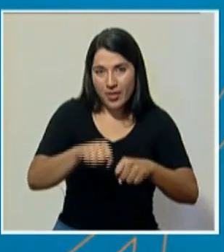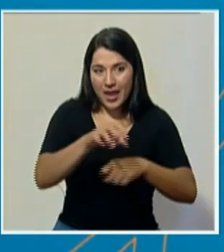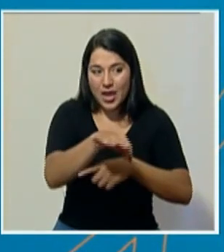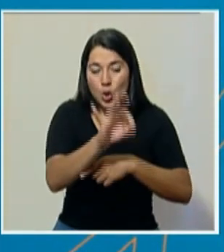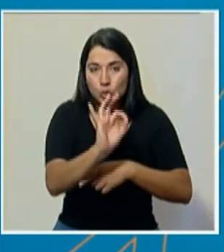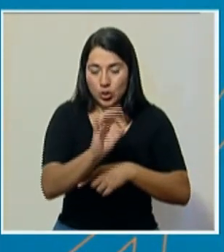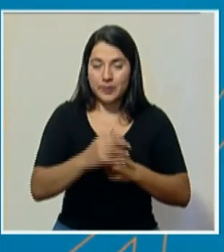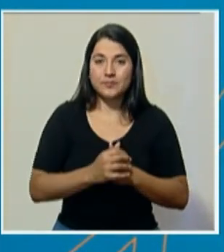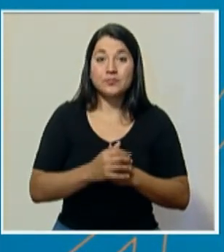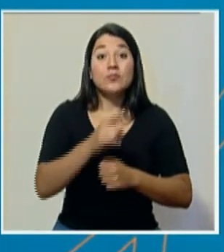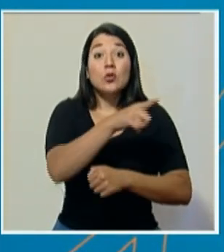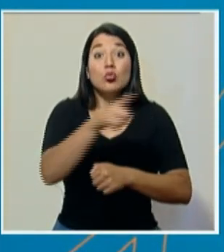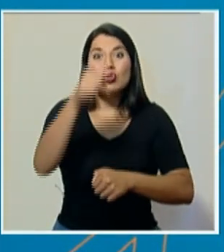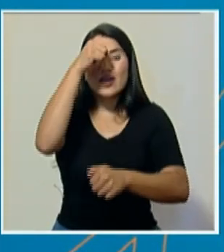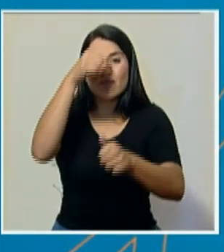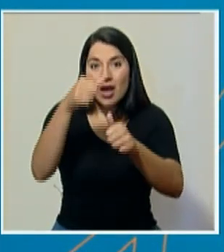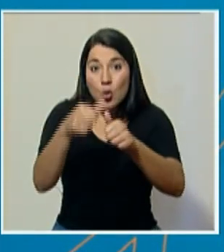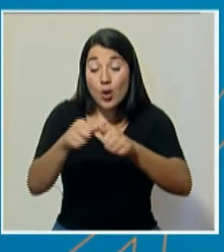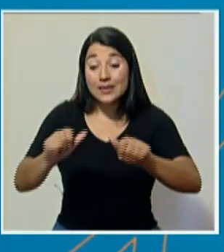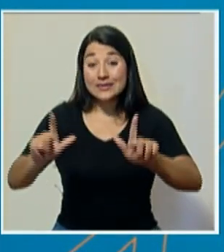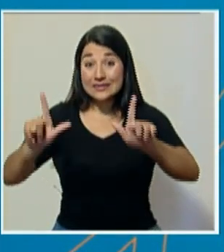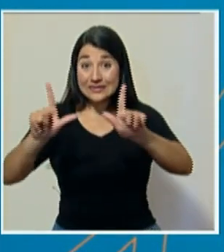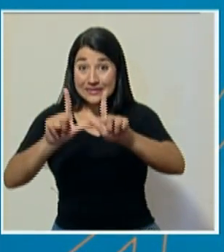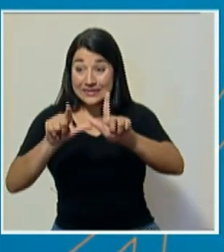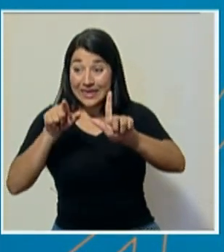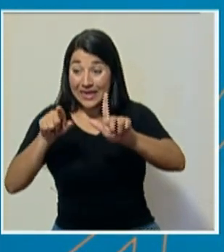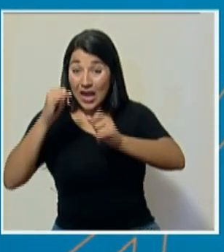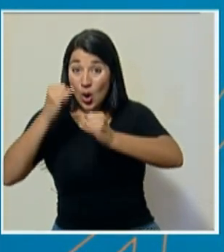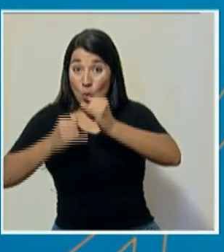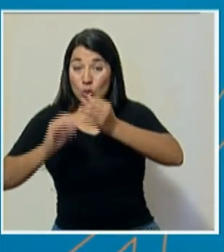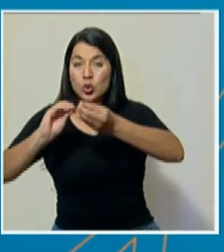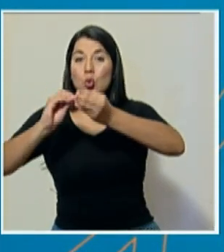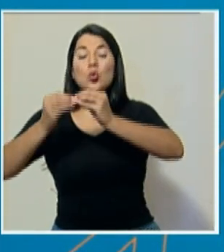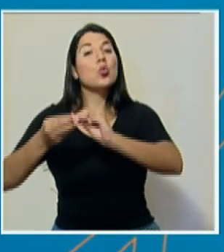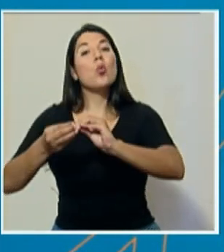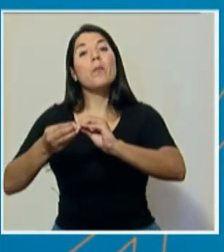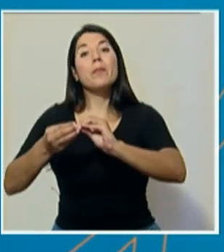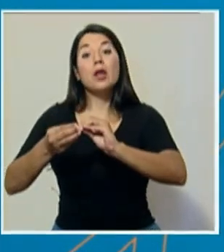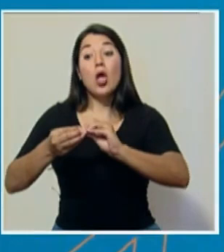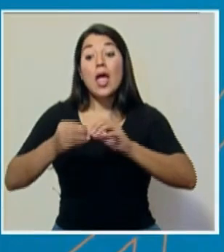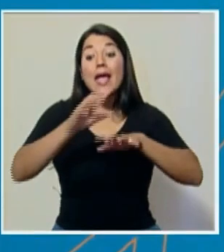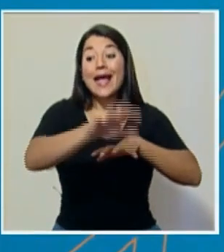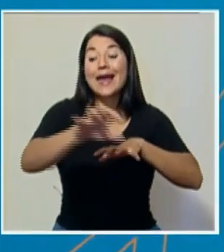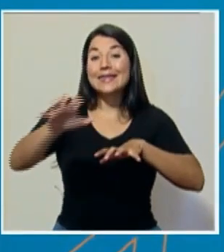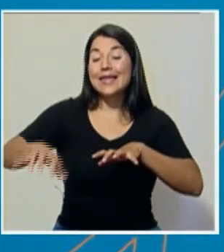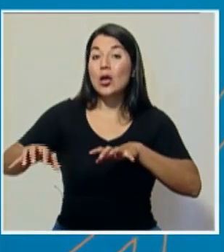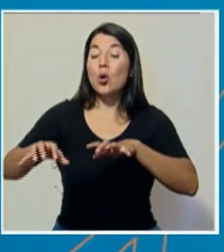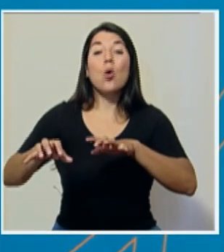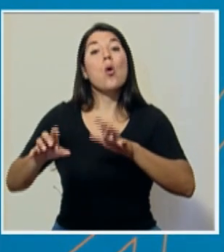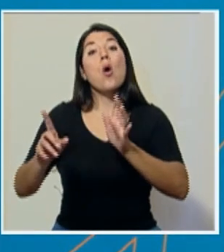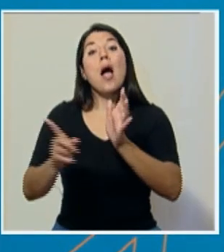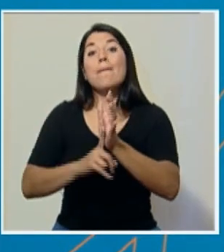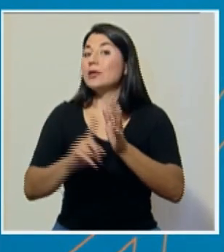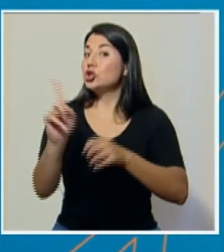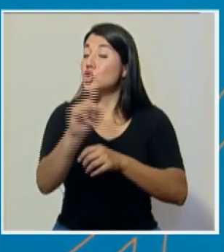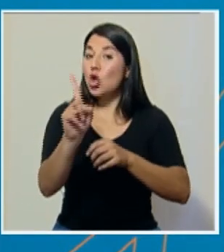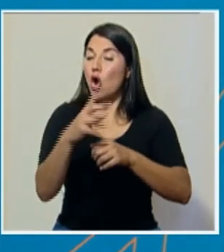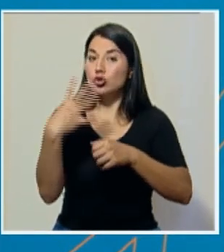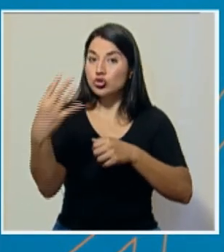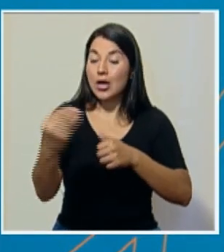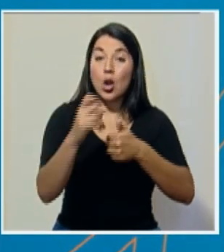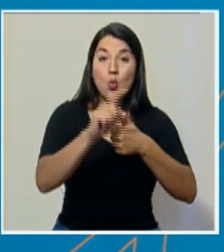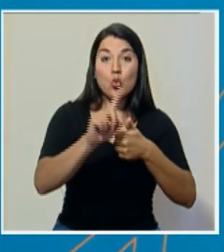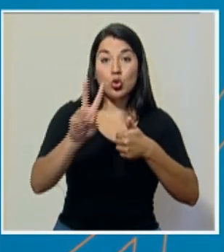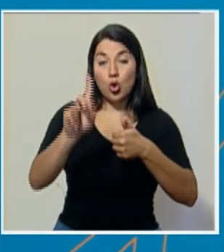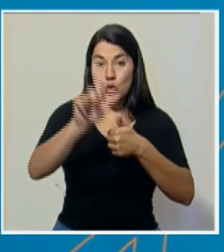la distribución de esas placas bajo la modalidad no circula para los cantones de alerta amarilla es lunes 1 y 2,